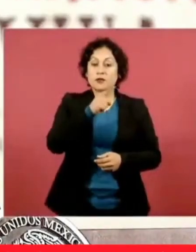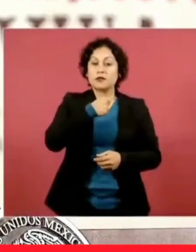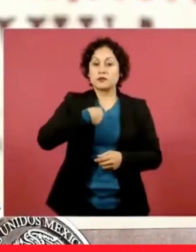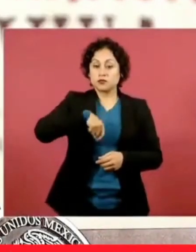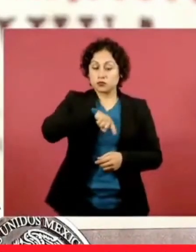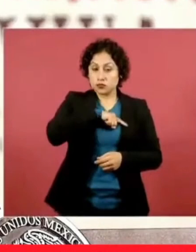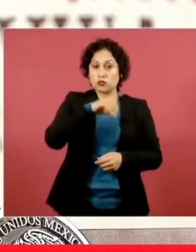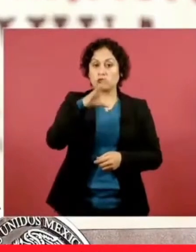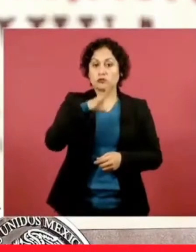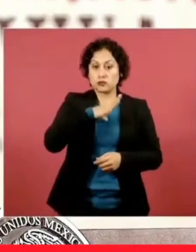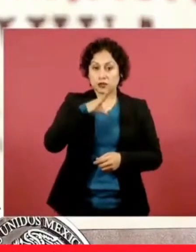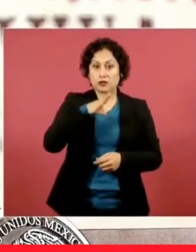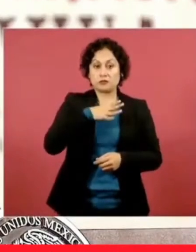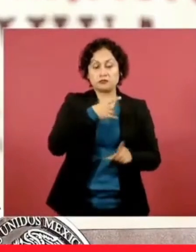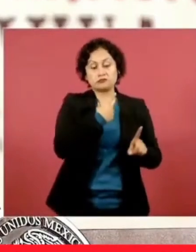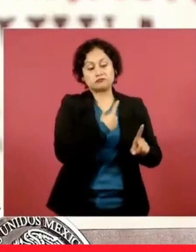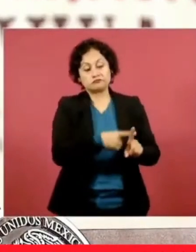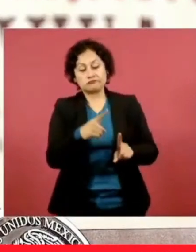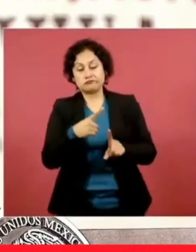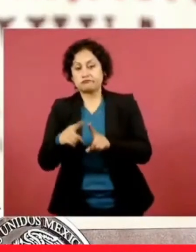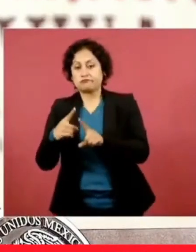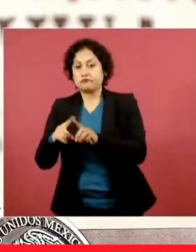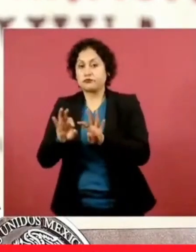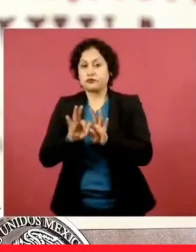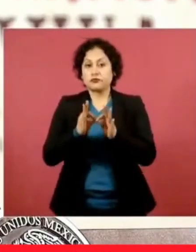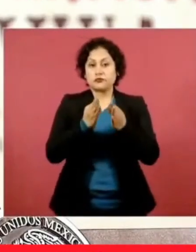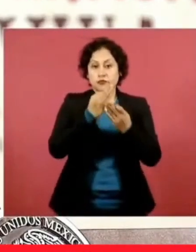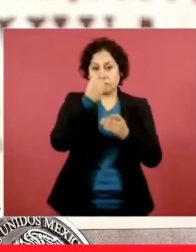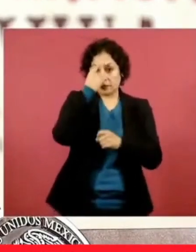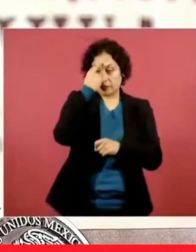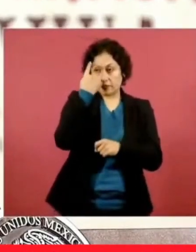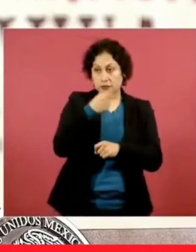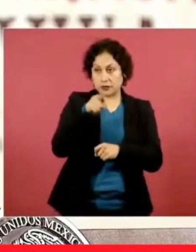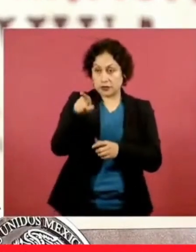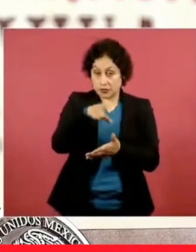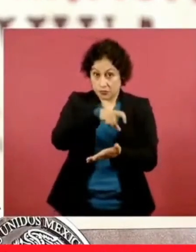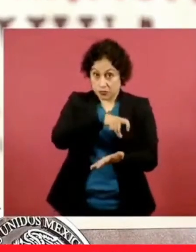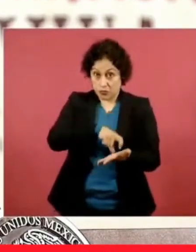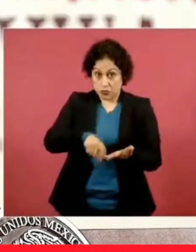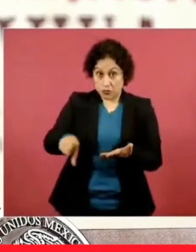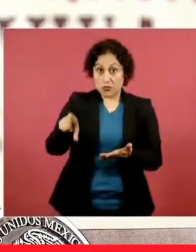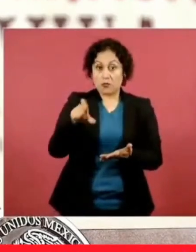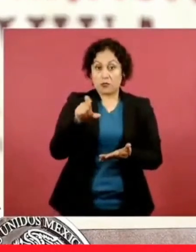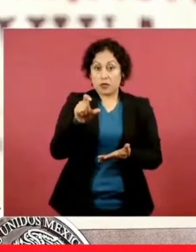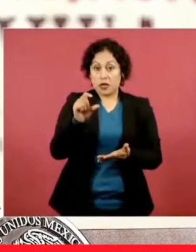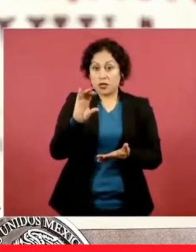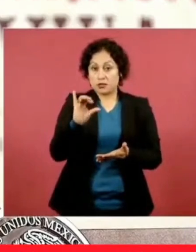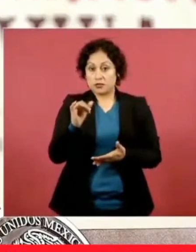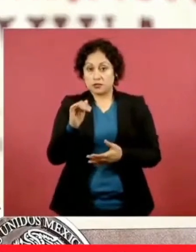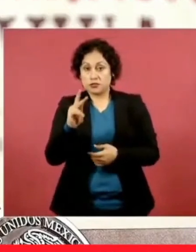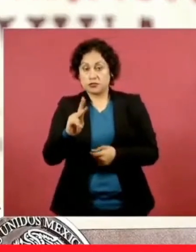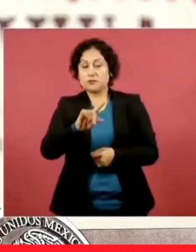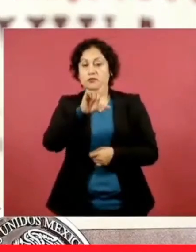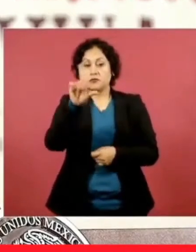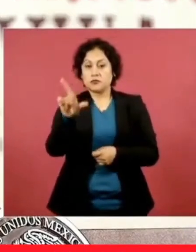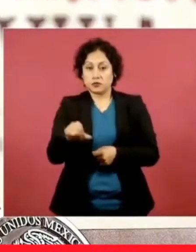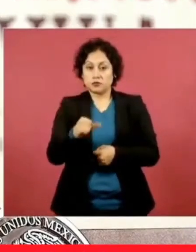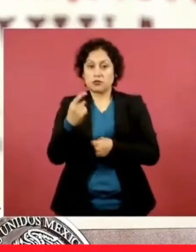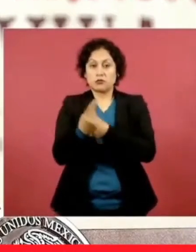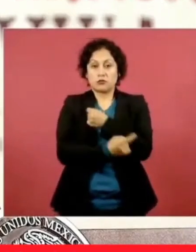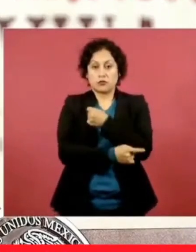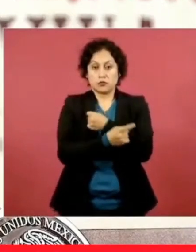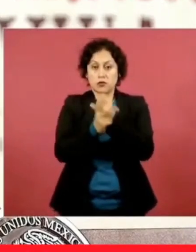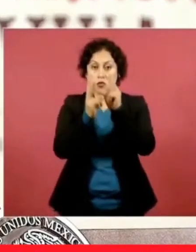tenga la posibilidad de recargar y poder adquirir más servicios. Hoy por hoy ya lo tenemos por forma